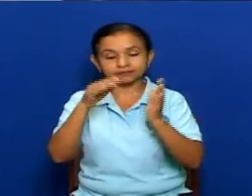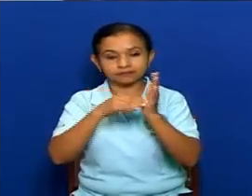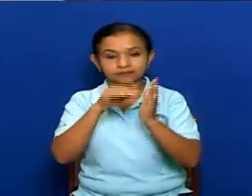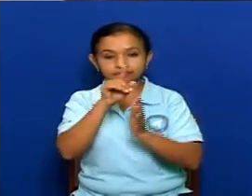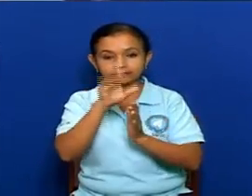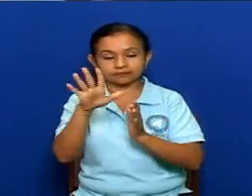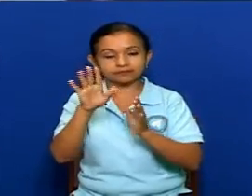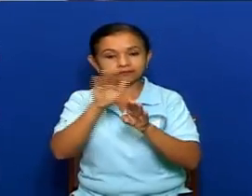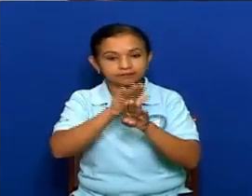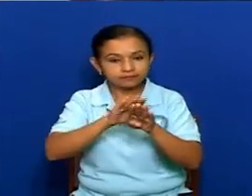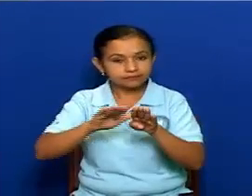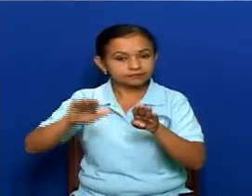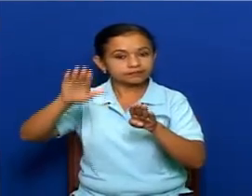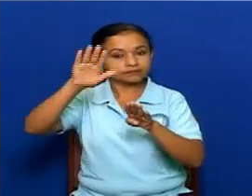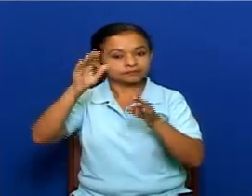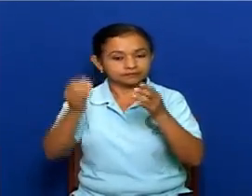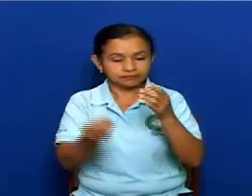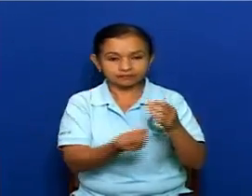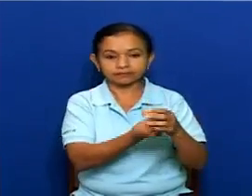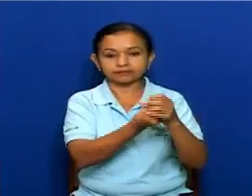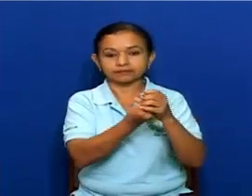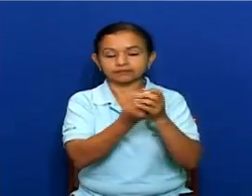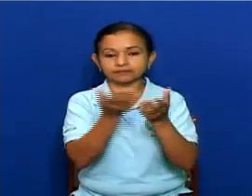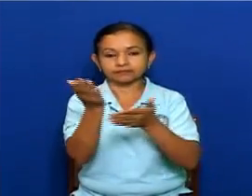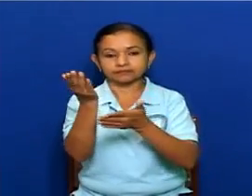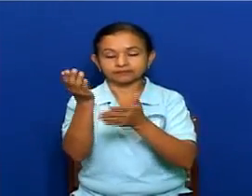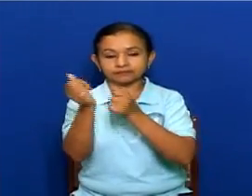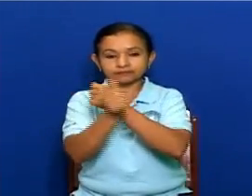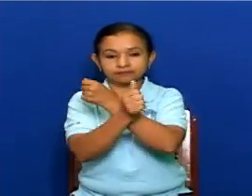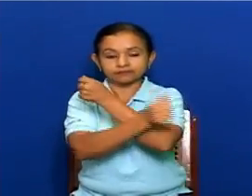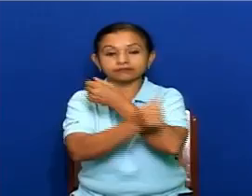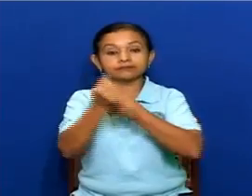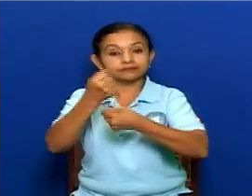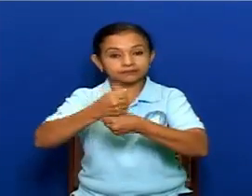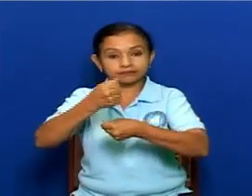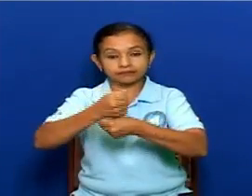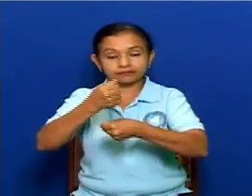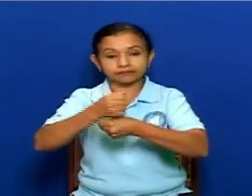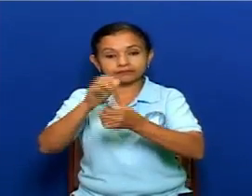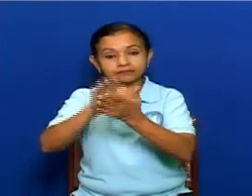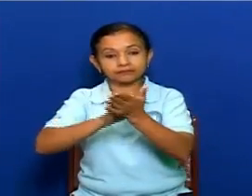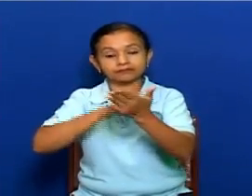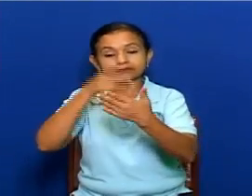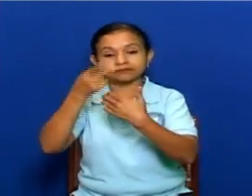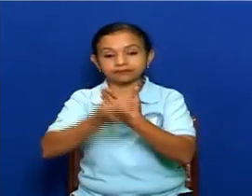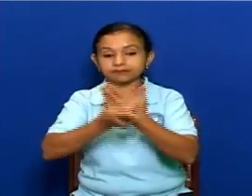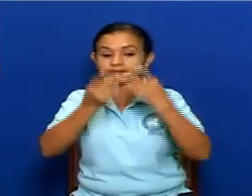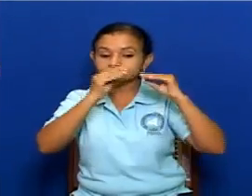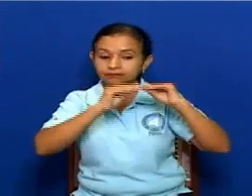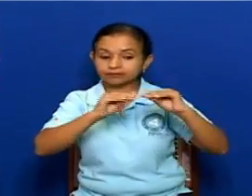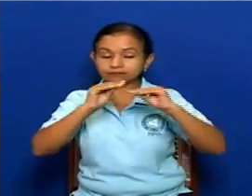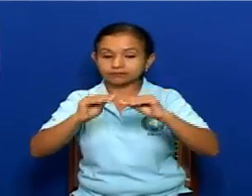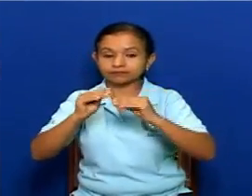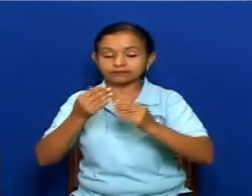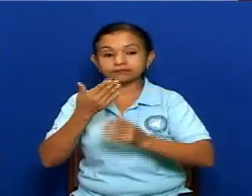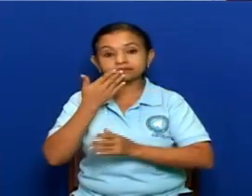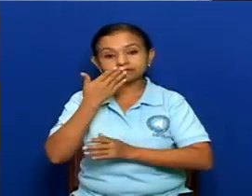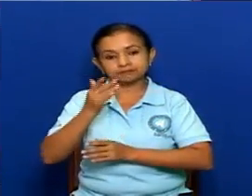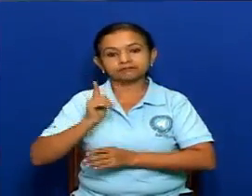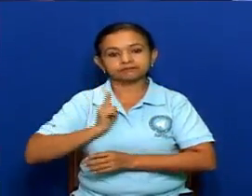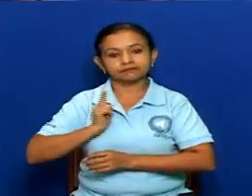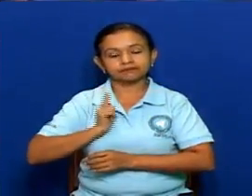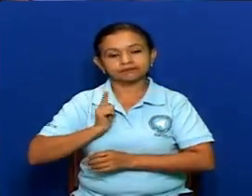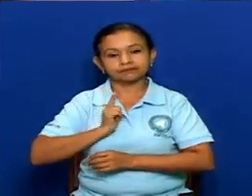se incorporaran más alumnos, trabajadores a estos programas de educación, y el éxito lo tenemos. O